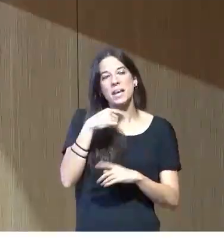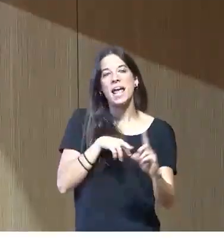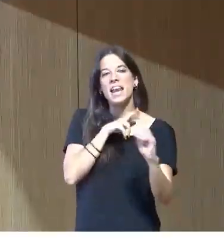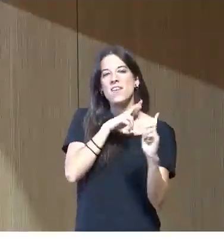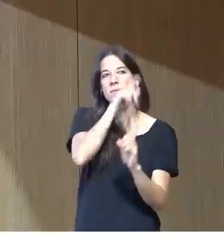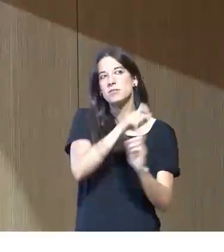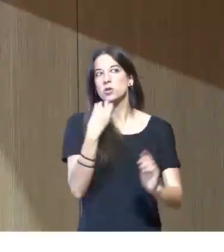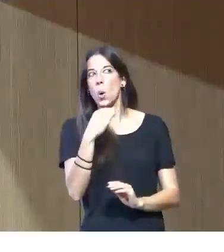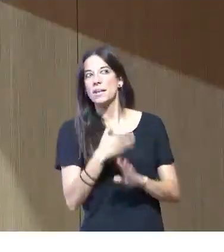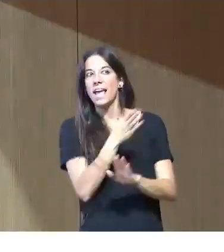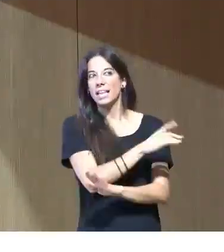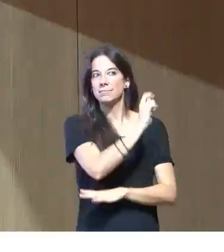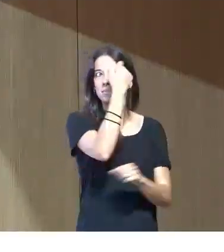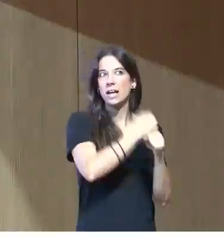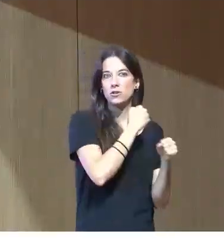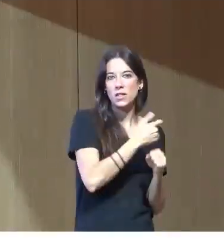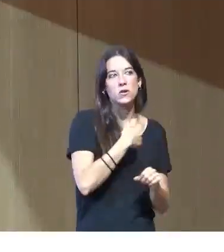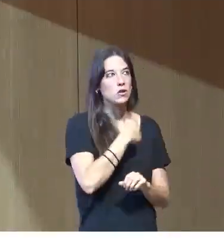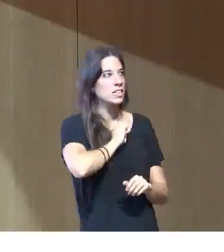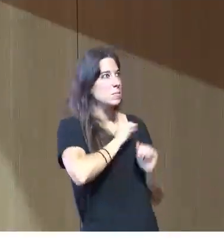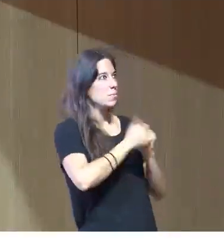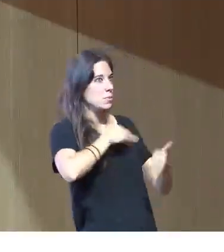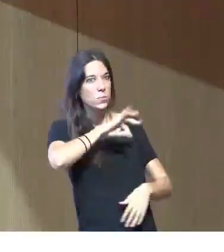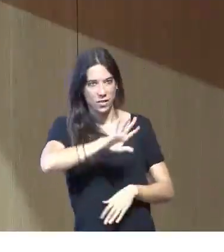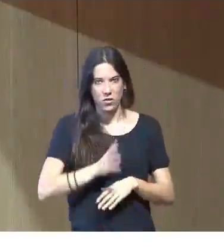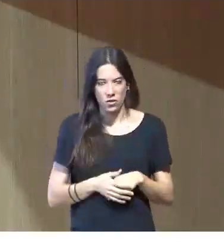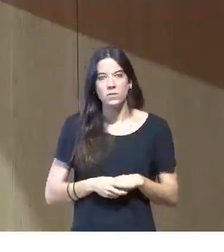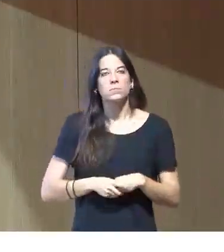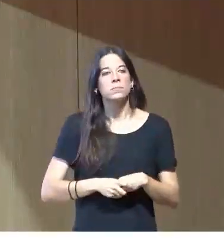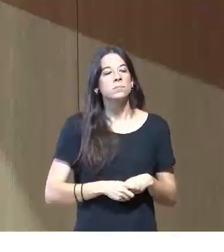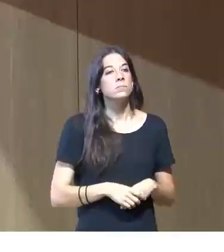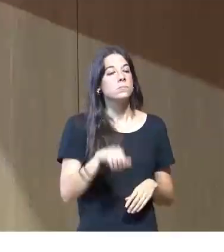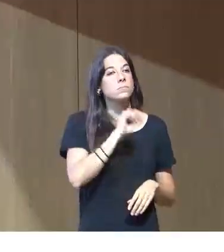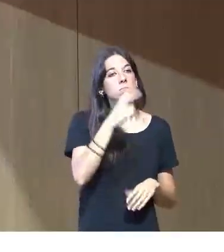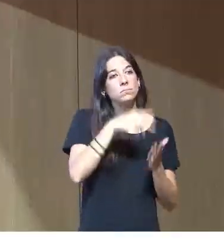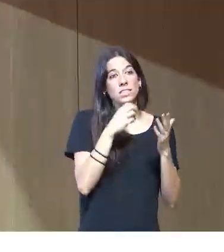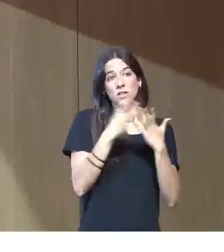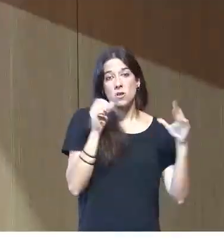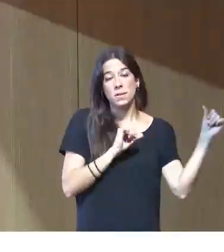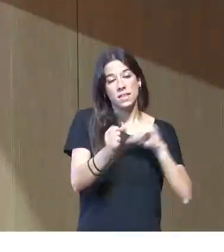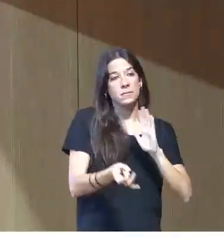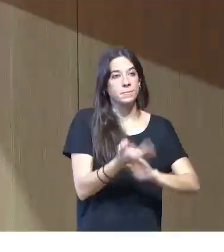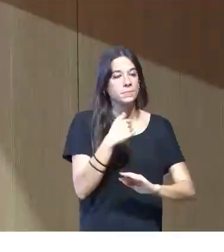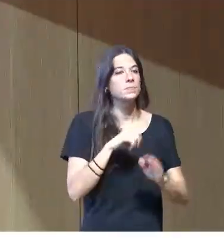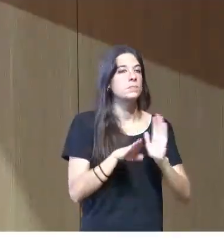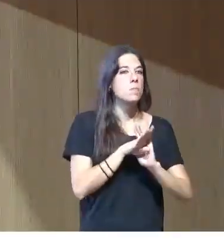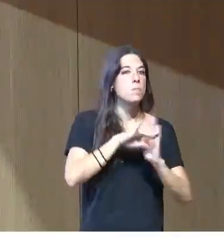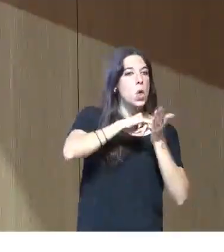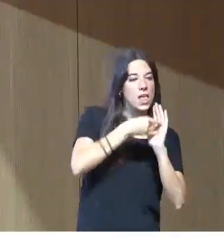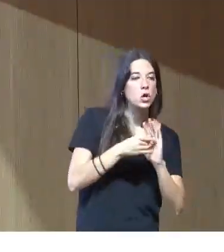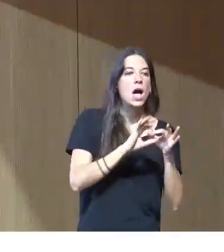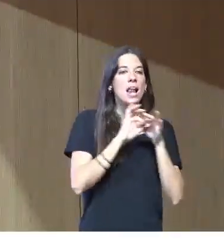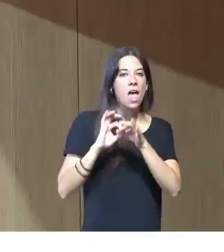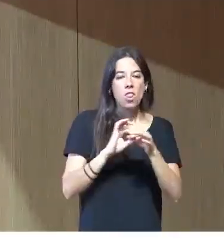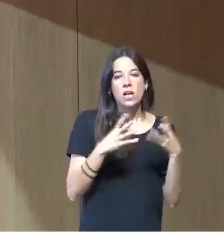con chesco no al comienzo del año 2018 presentamos el proyecto alianzas con el talento Ya lo hemos comentado antes el fondo